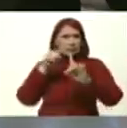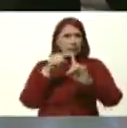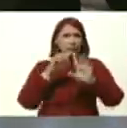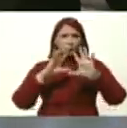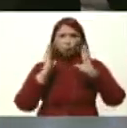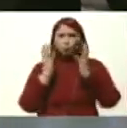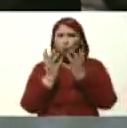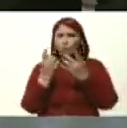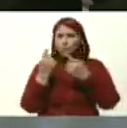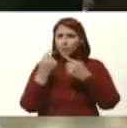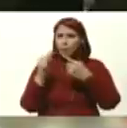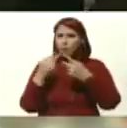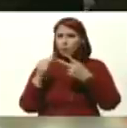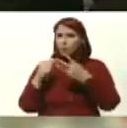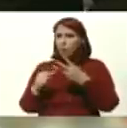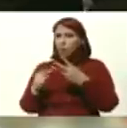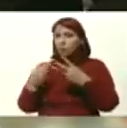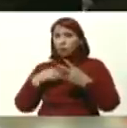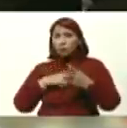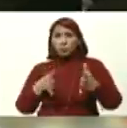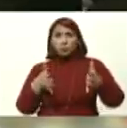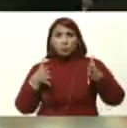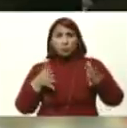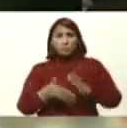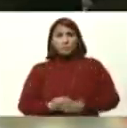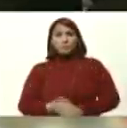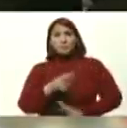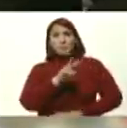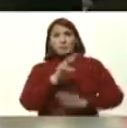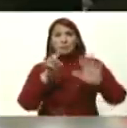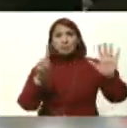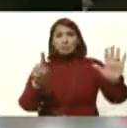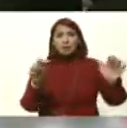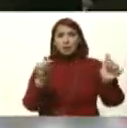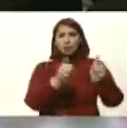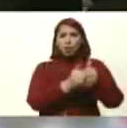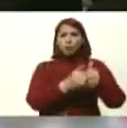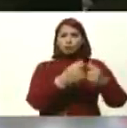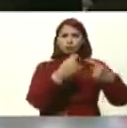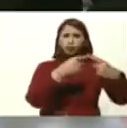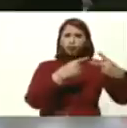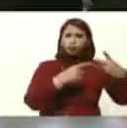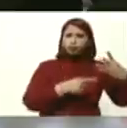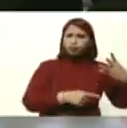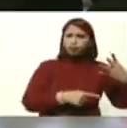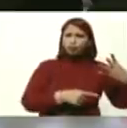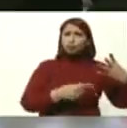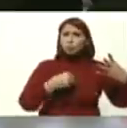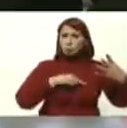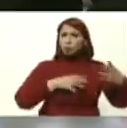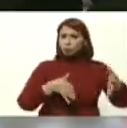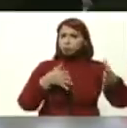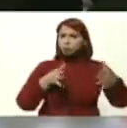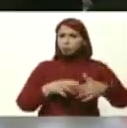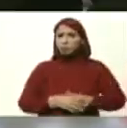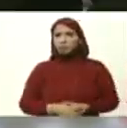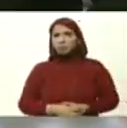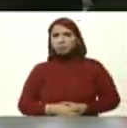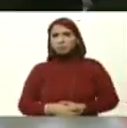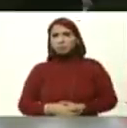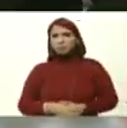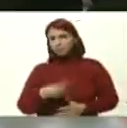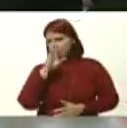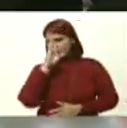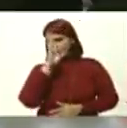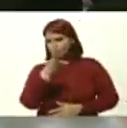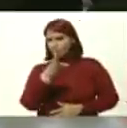matices. Hemos ganado 26 con matices. Y hemos ganado por la calle del medio, hemos